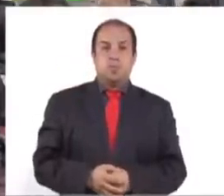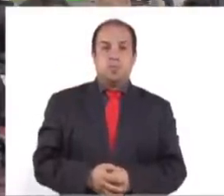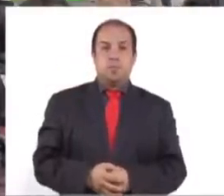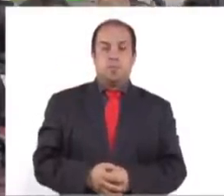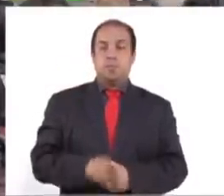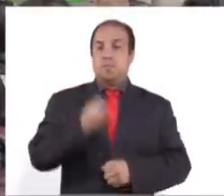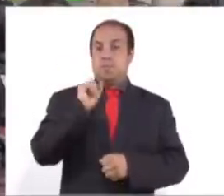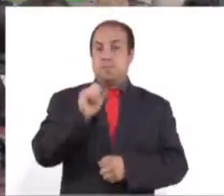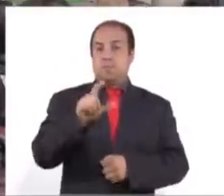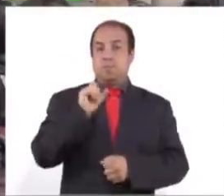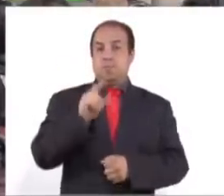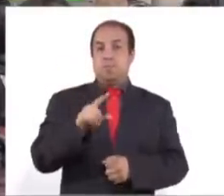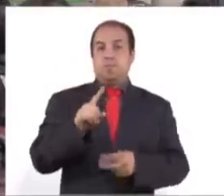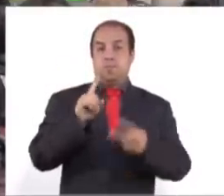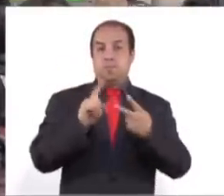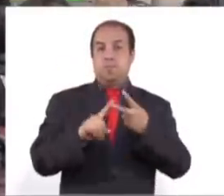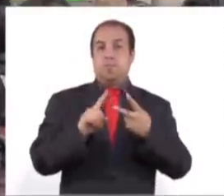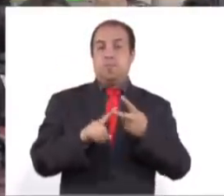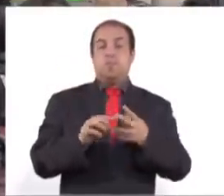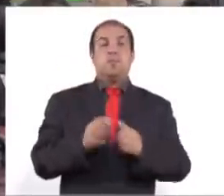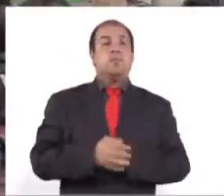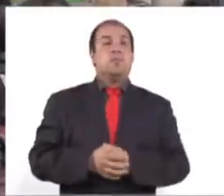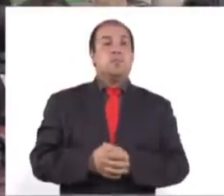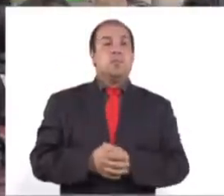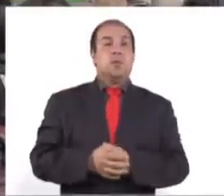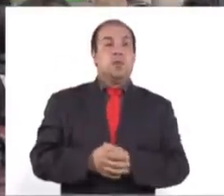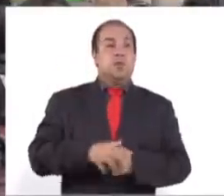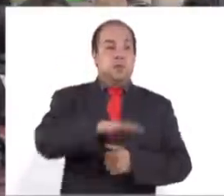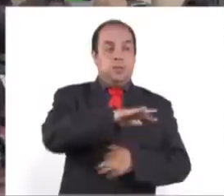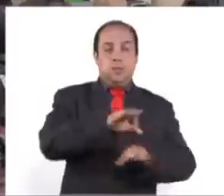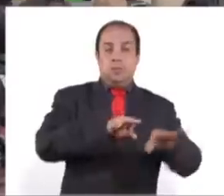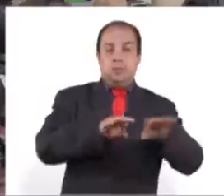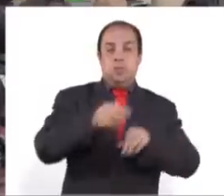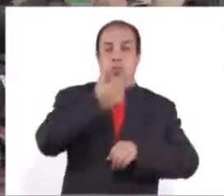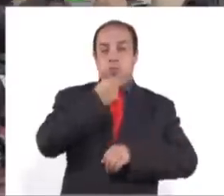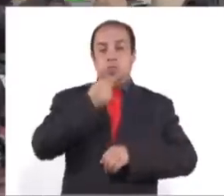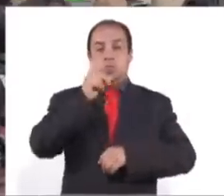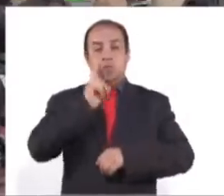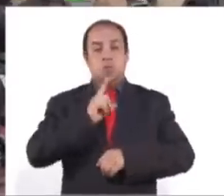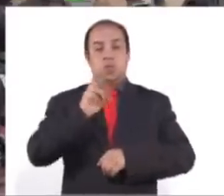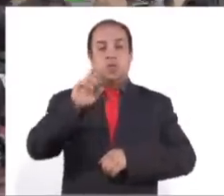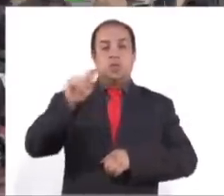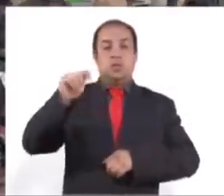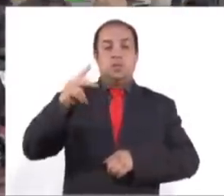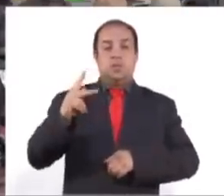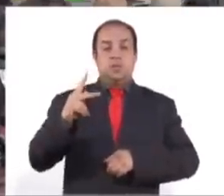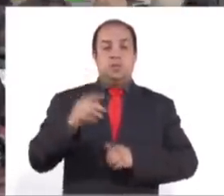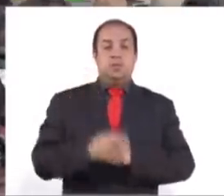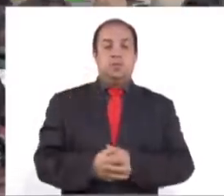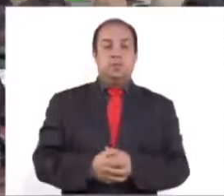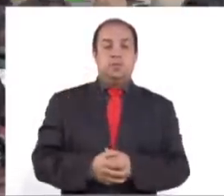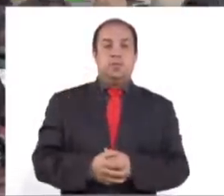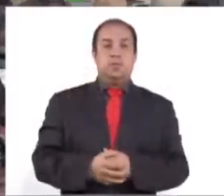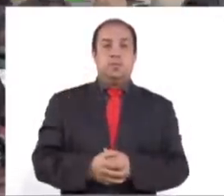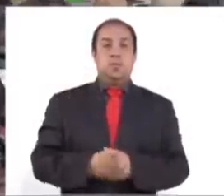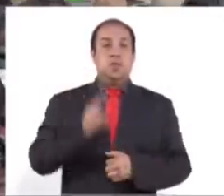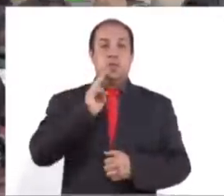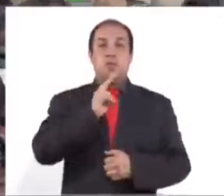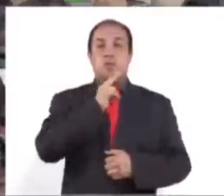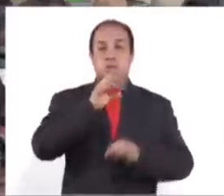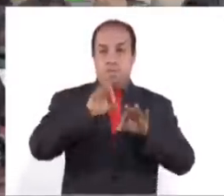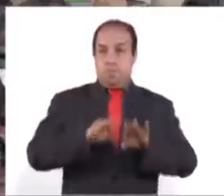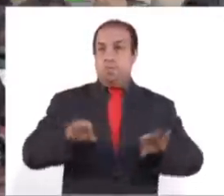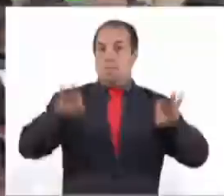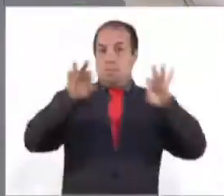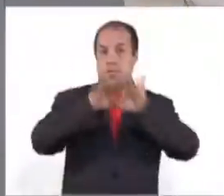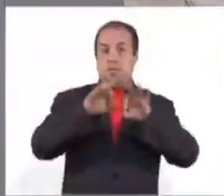lado, también para los trabajadores y las trabajadoras de RTP, es una noticia muy